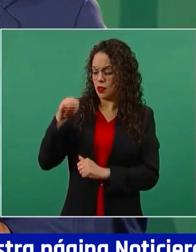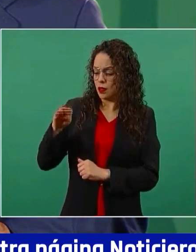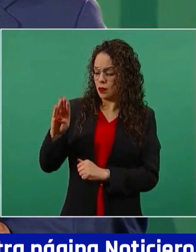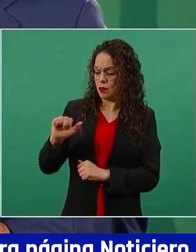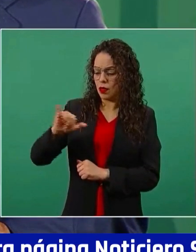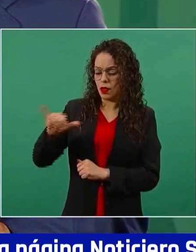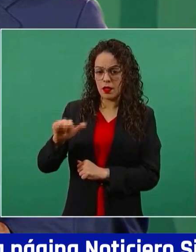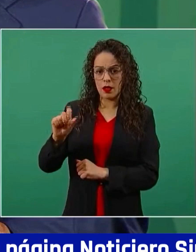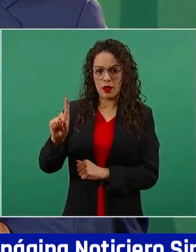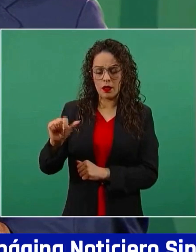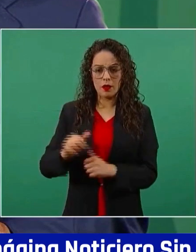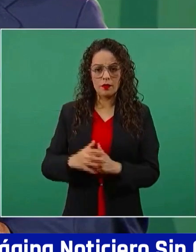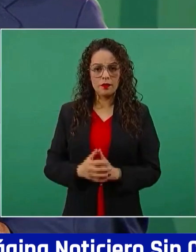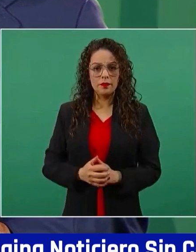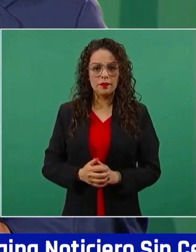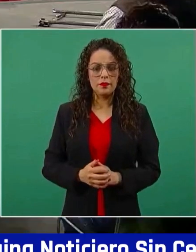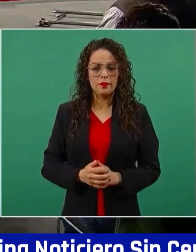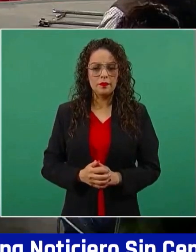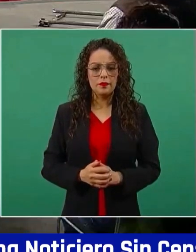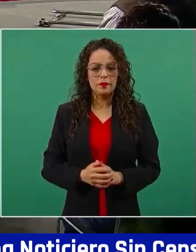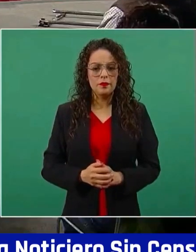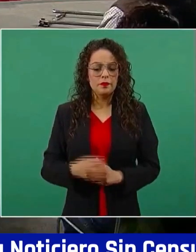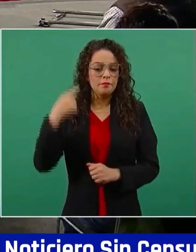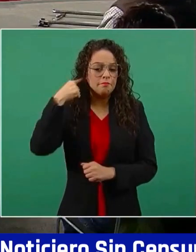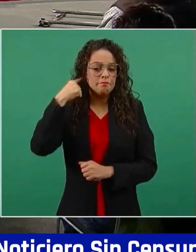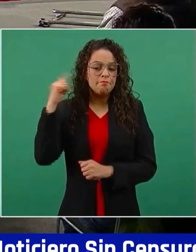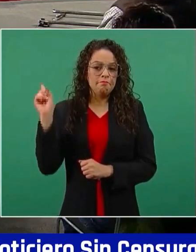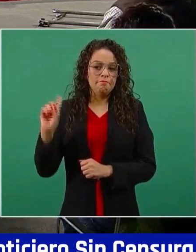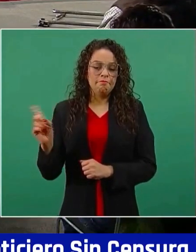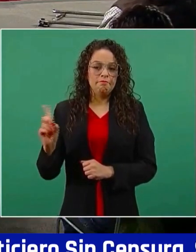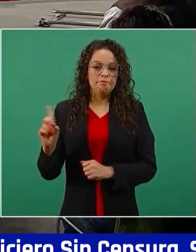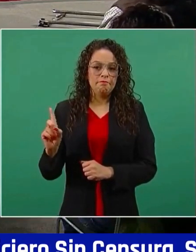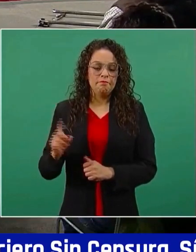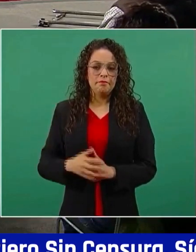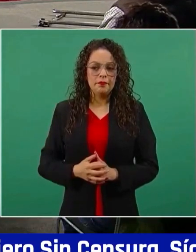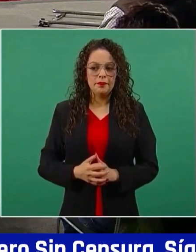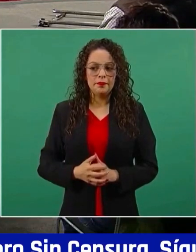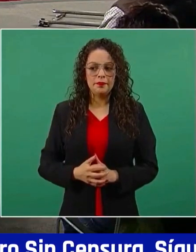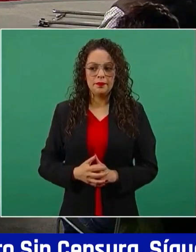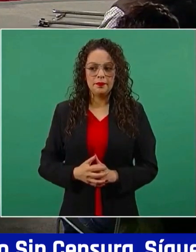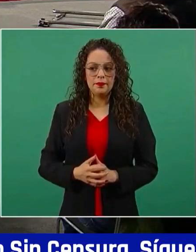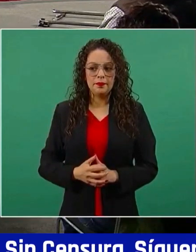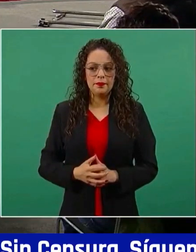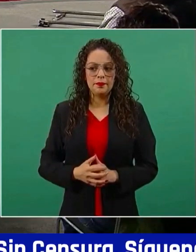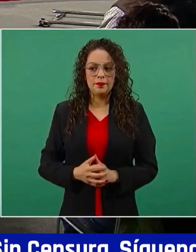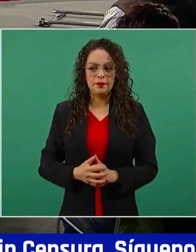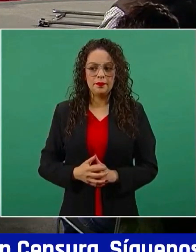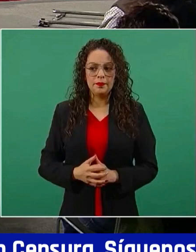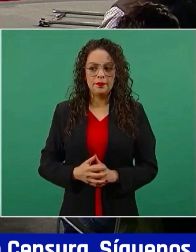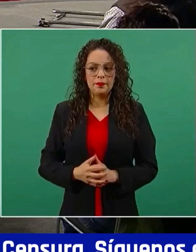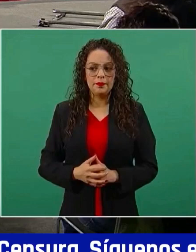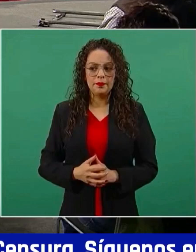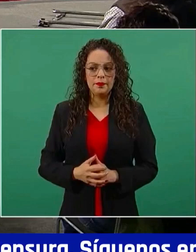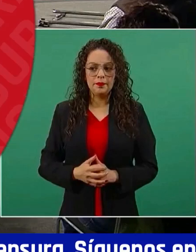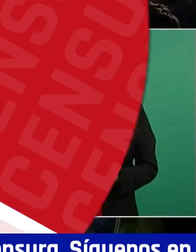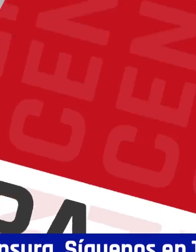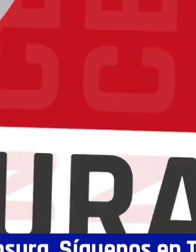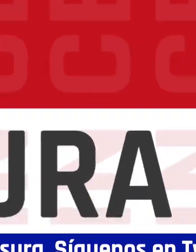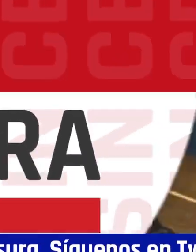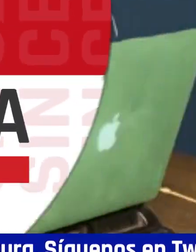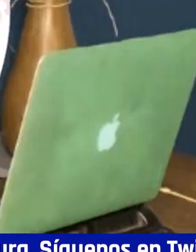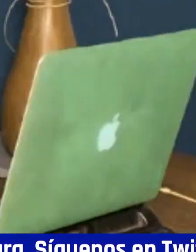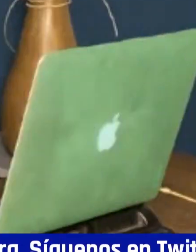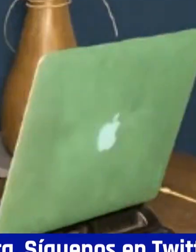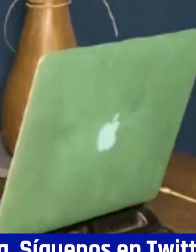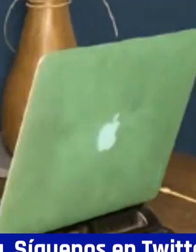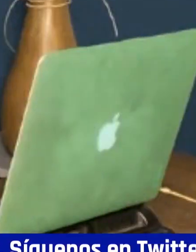Departamento de Justicia envió información a México, más bien el Departamento de Justicia envió información sobre Cabeza. Y bueno, ahí